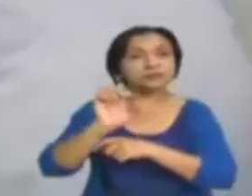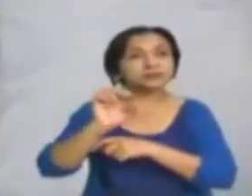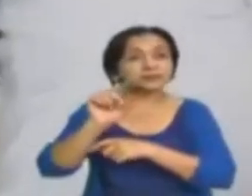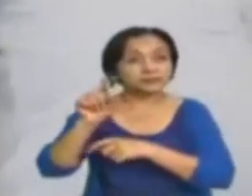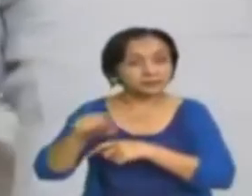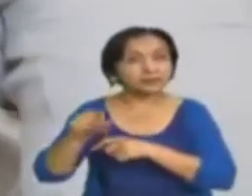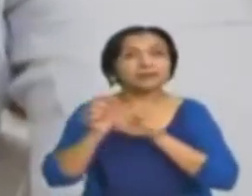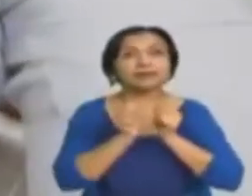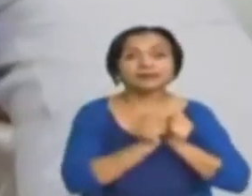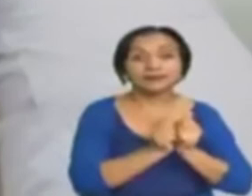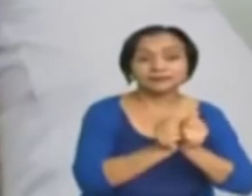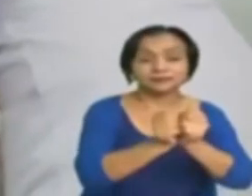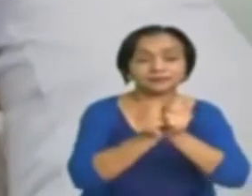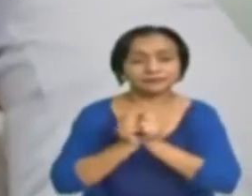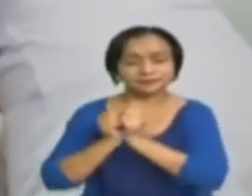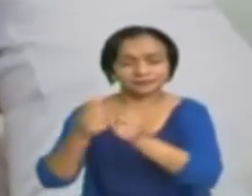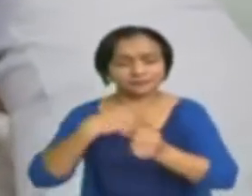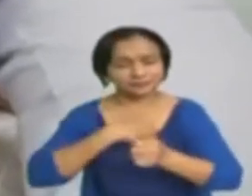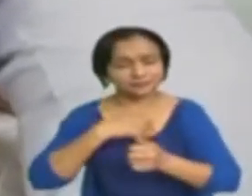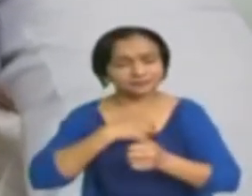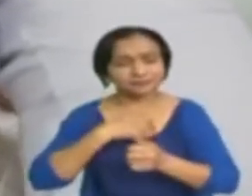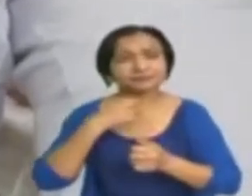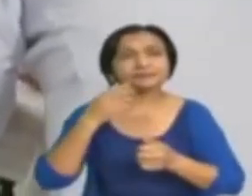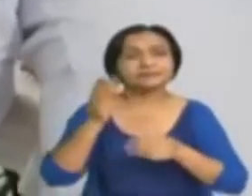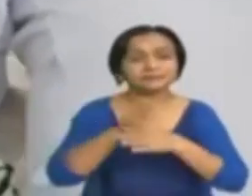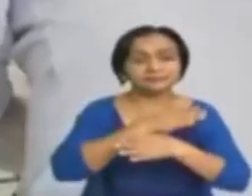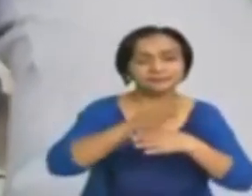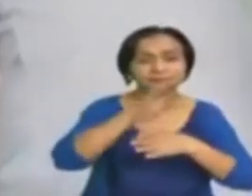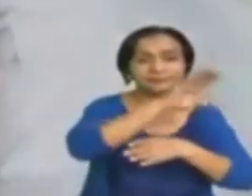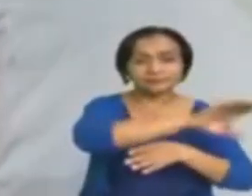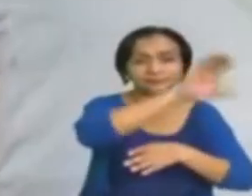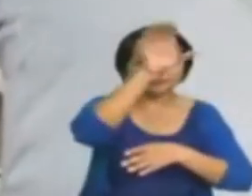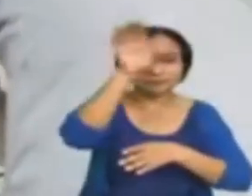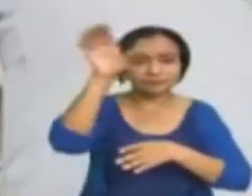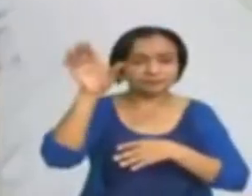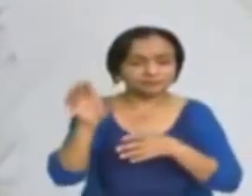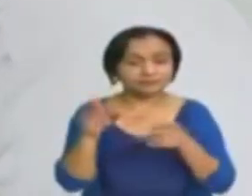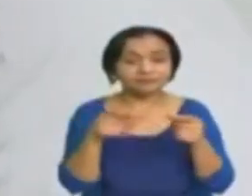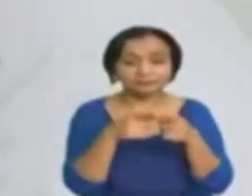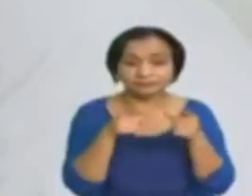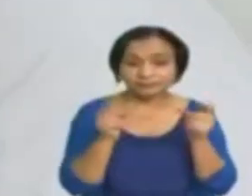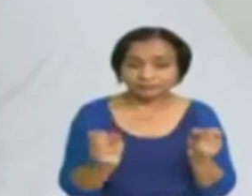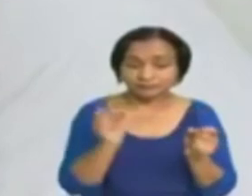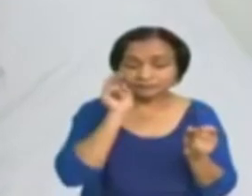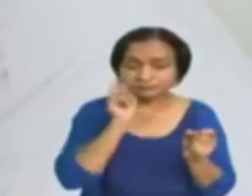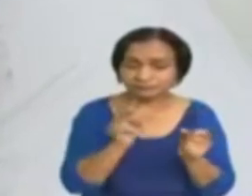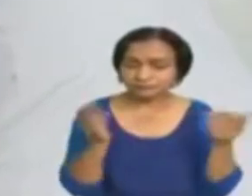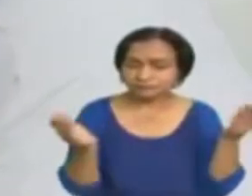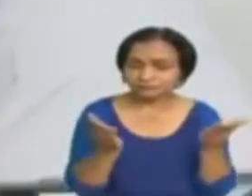que han logrado contener la pandemia, ya que detener es imposible, pero además llaman a mantener las medidas de